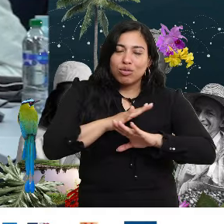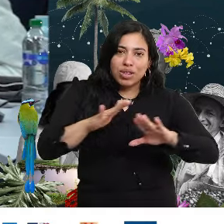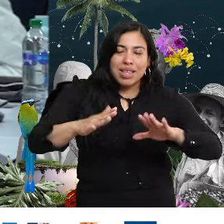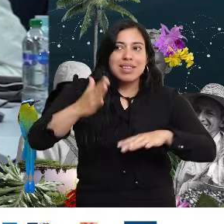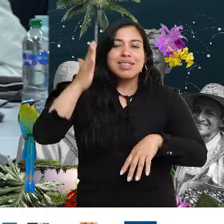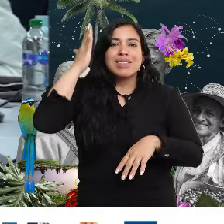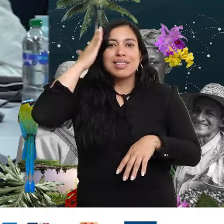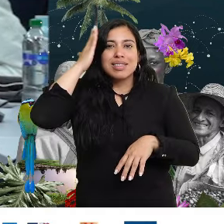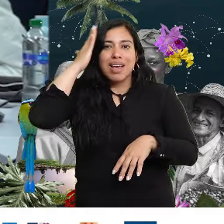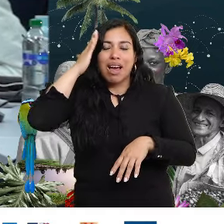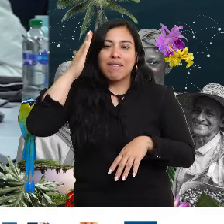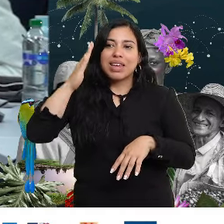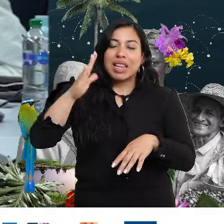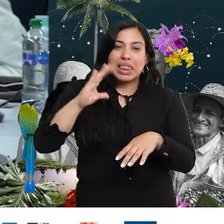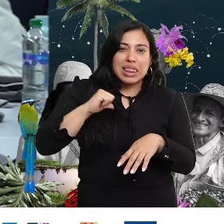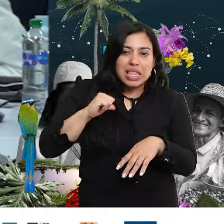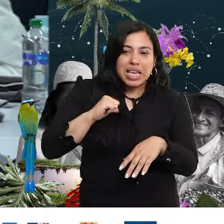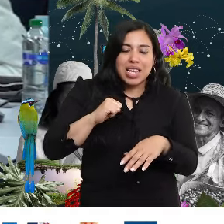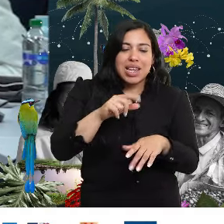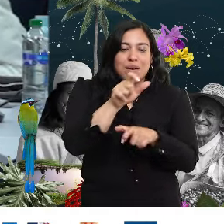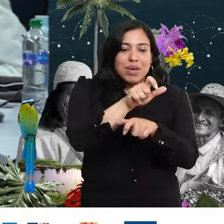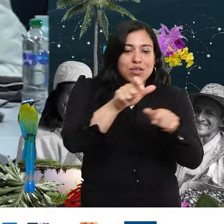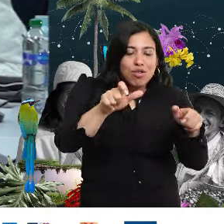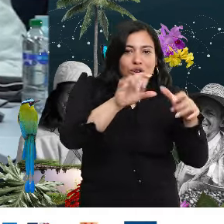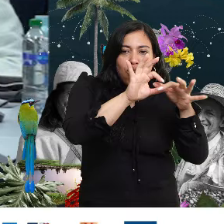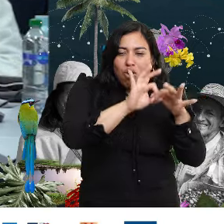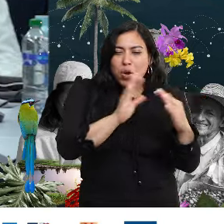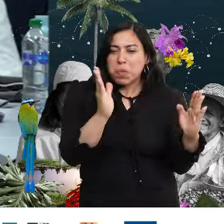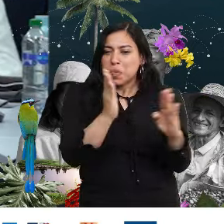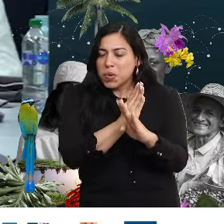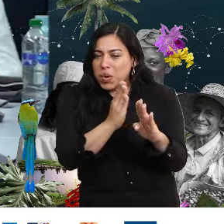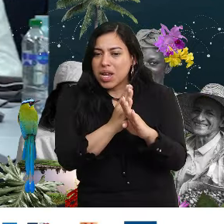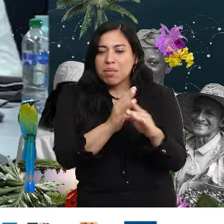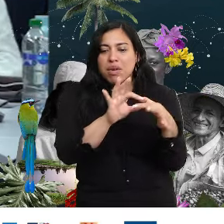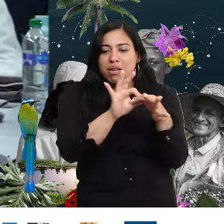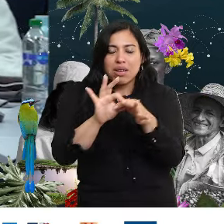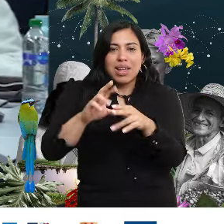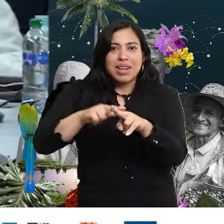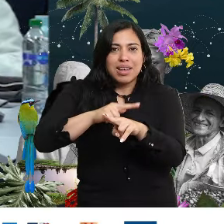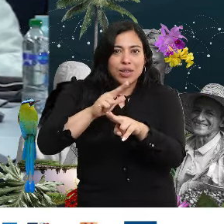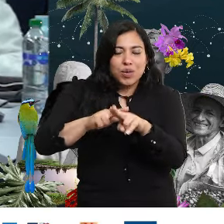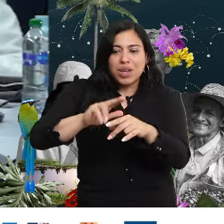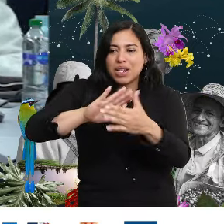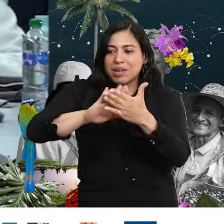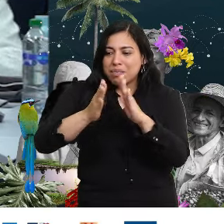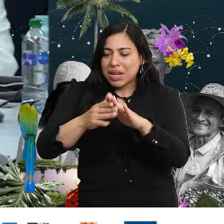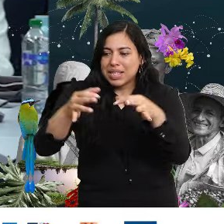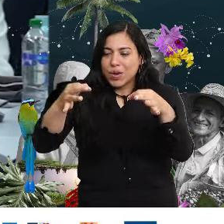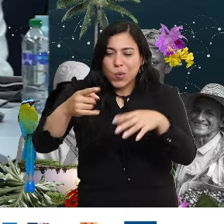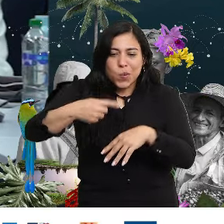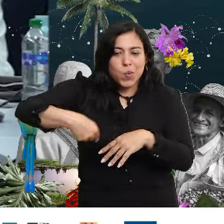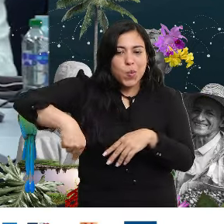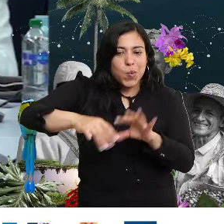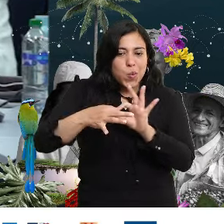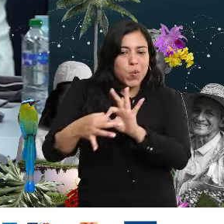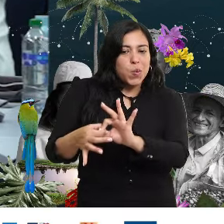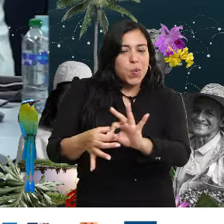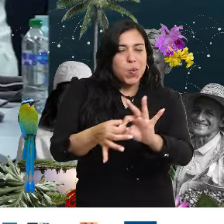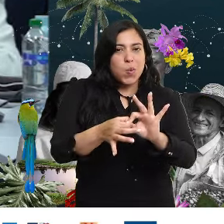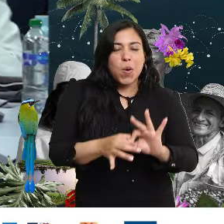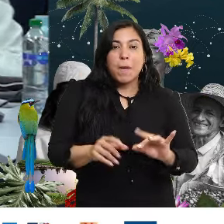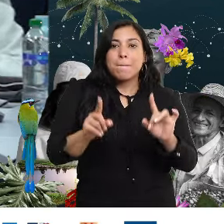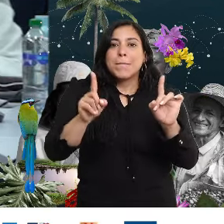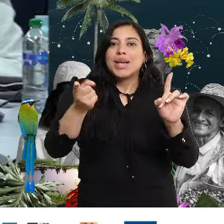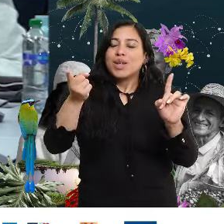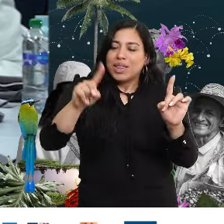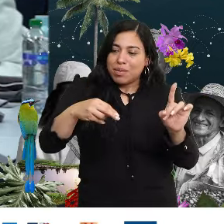reconocer ese nexus que existe, ¿no? Entre los conflictos, la naturaleza, la paz y la inseguridad. Pero también esa